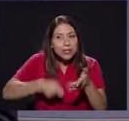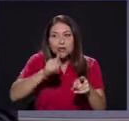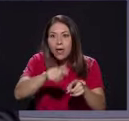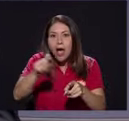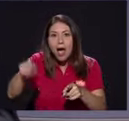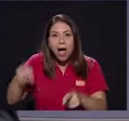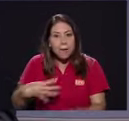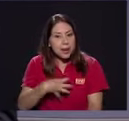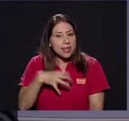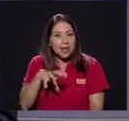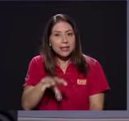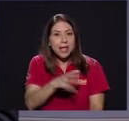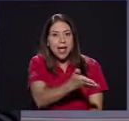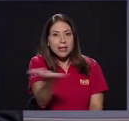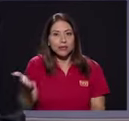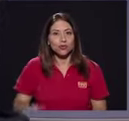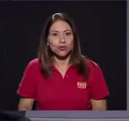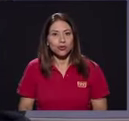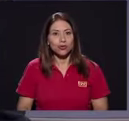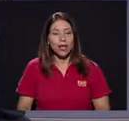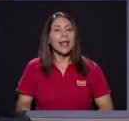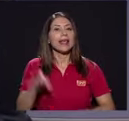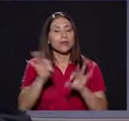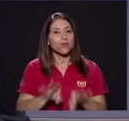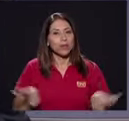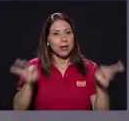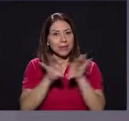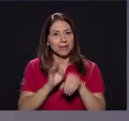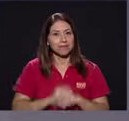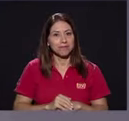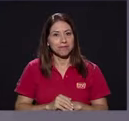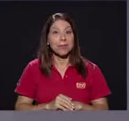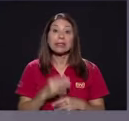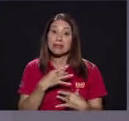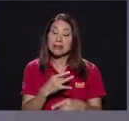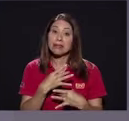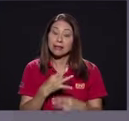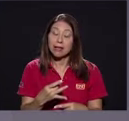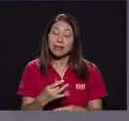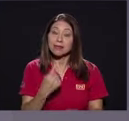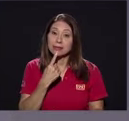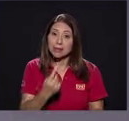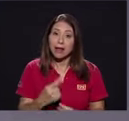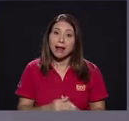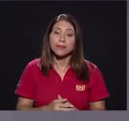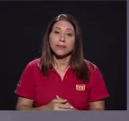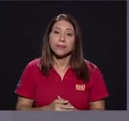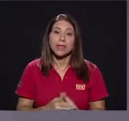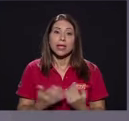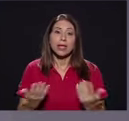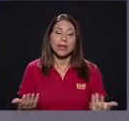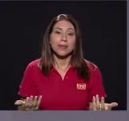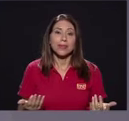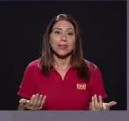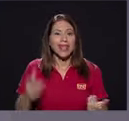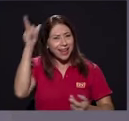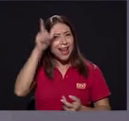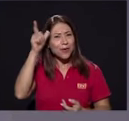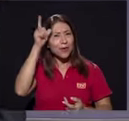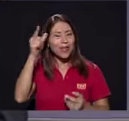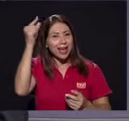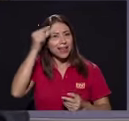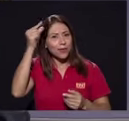al valor agregado, pertenece a ellos. Por eso es que es fundamental. Y en este orden sería interesante señalar que